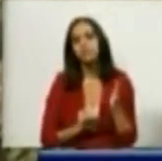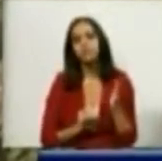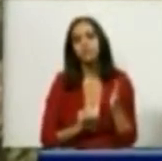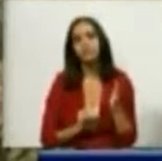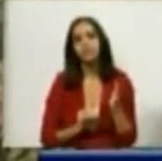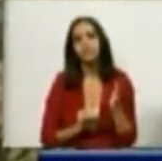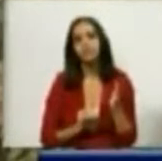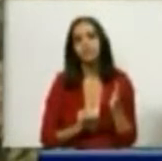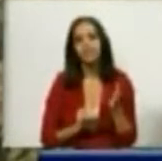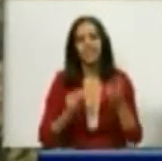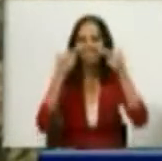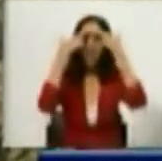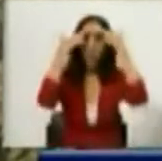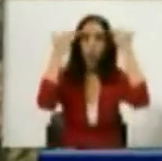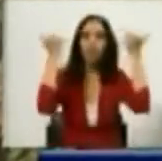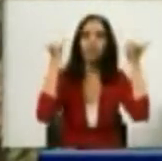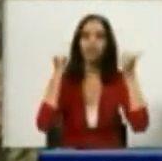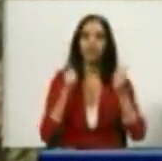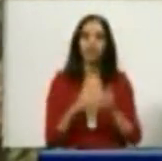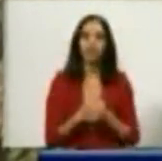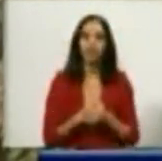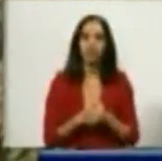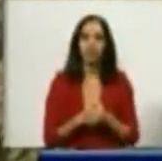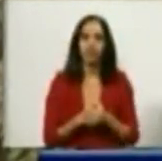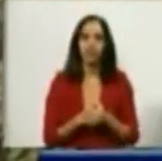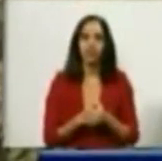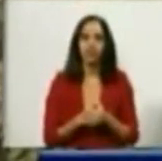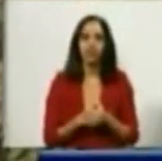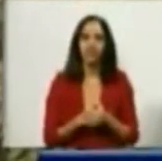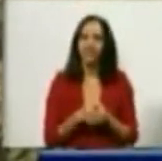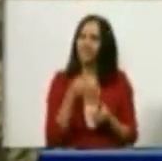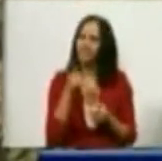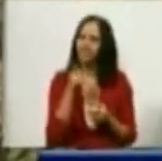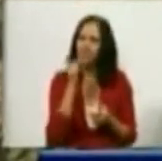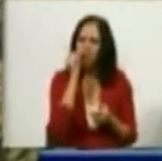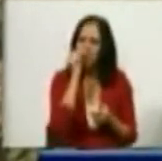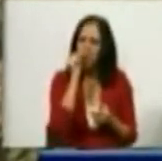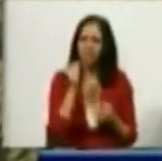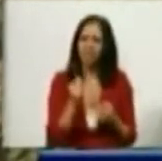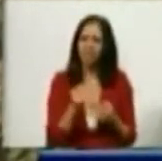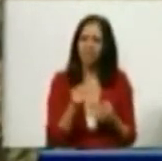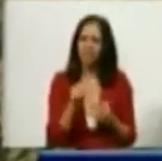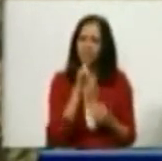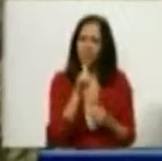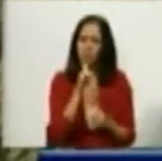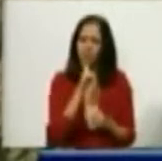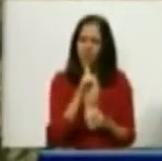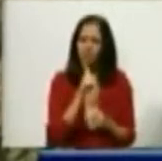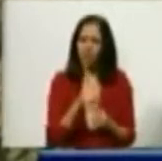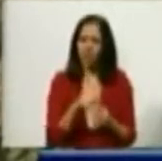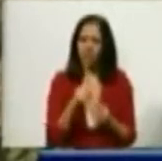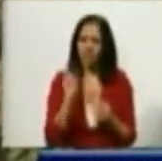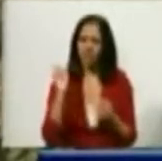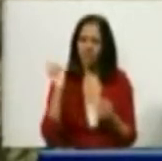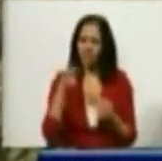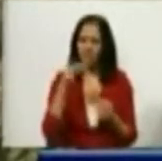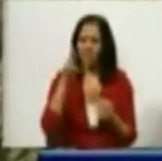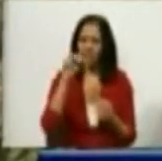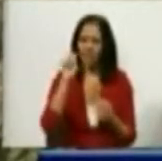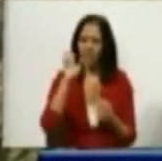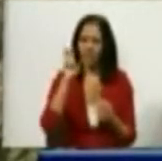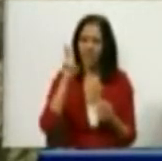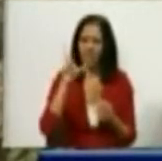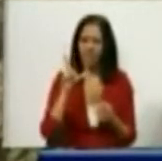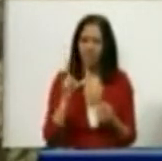así inocentemente ese no era un tipo que daba para pagar noticias en globalización la globalización de Ravel Era ese tipo ah